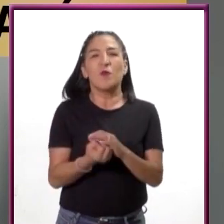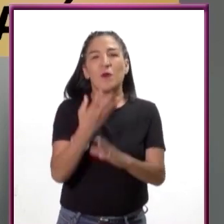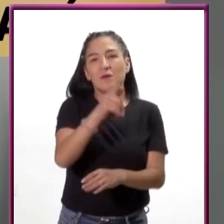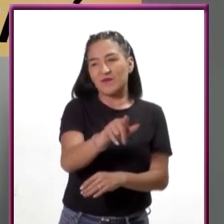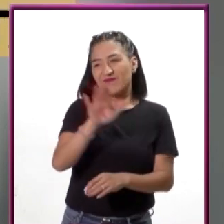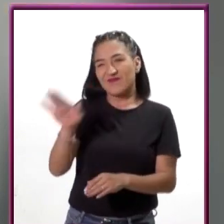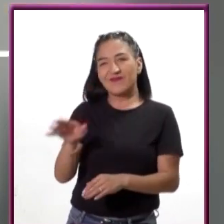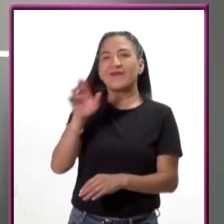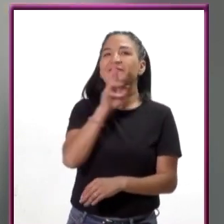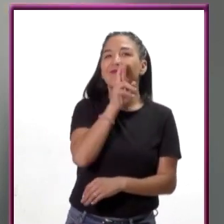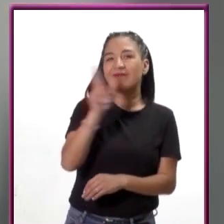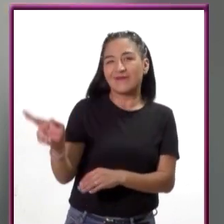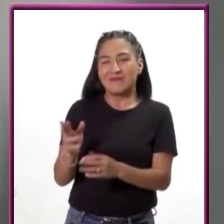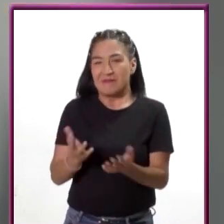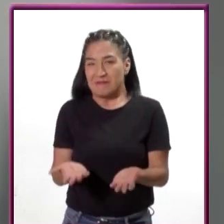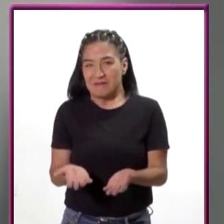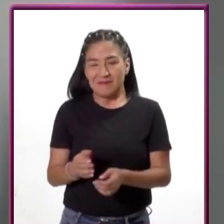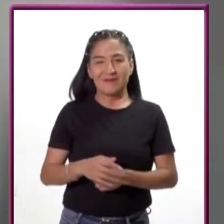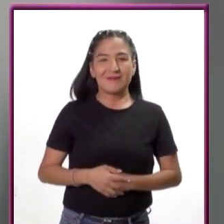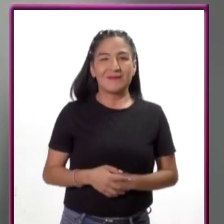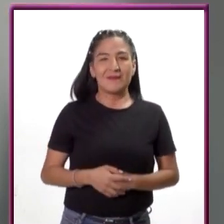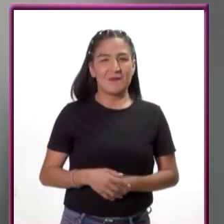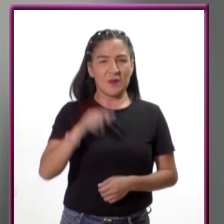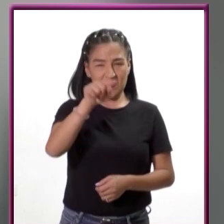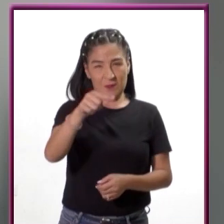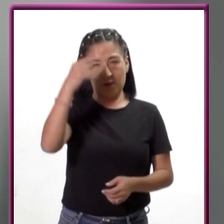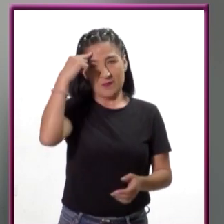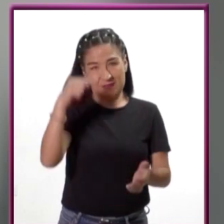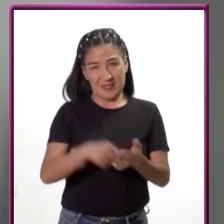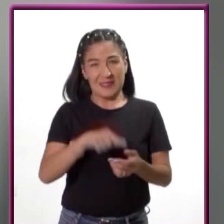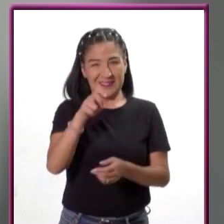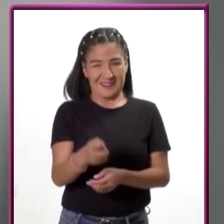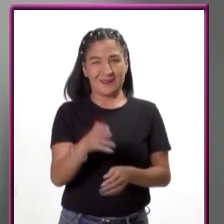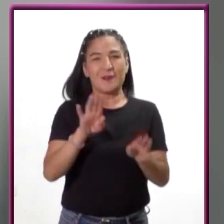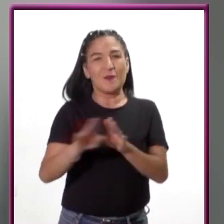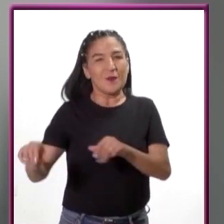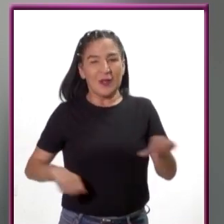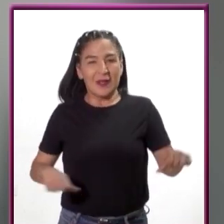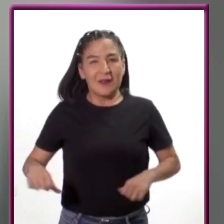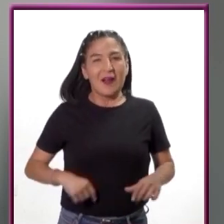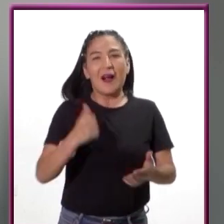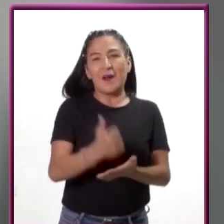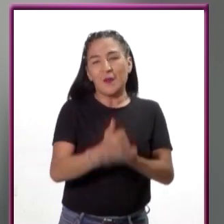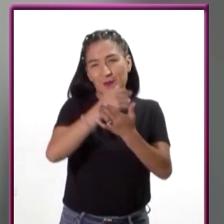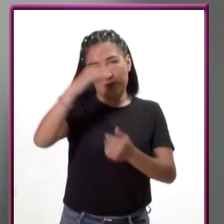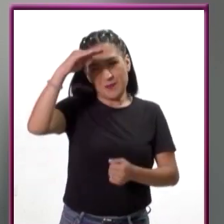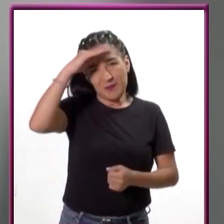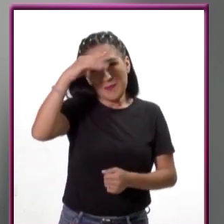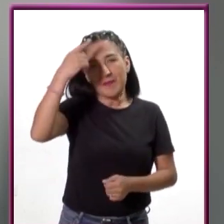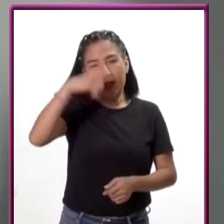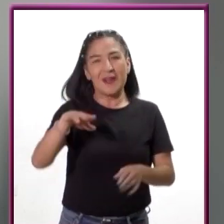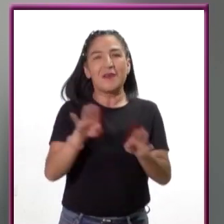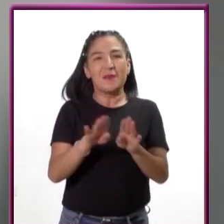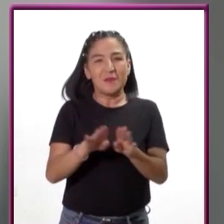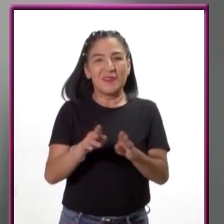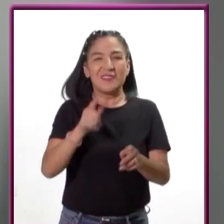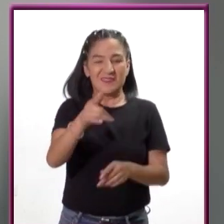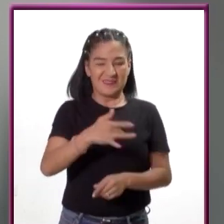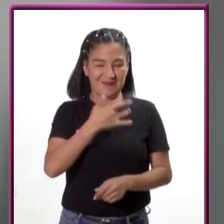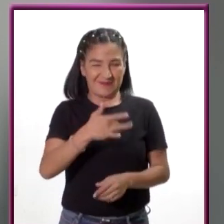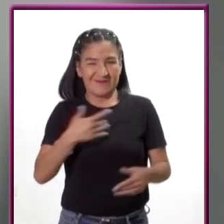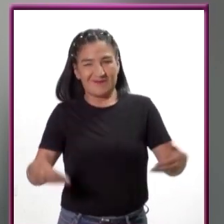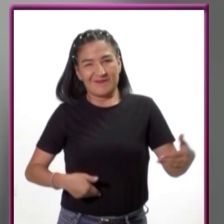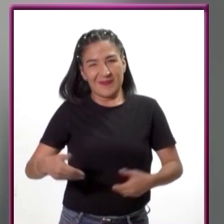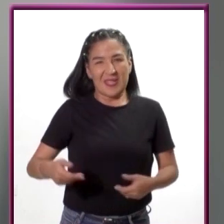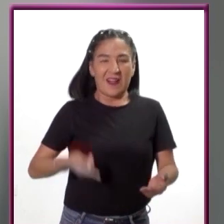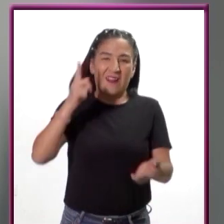le darías? ¿Crees que este ejercicio te ayuda a pensar cómo manejar una situación de incomodidad